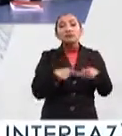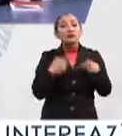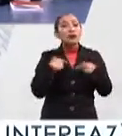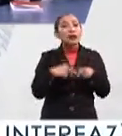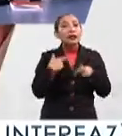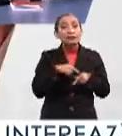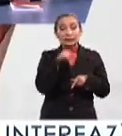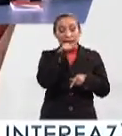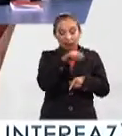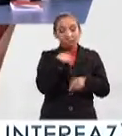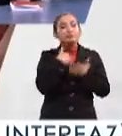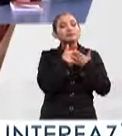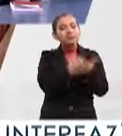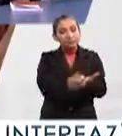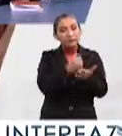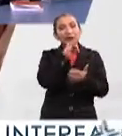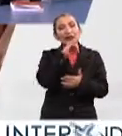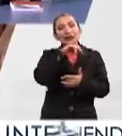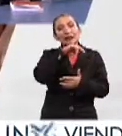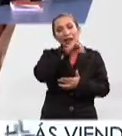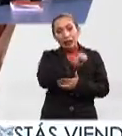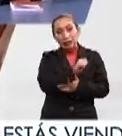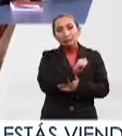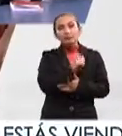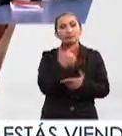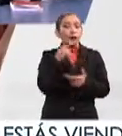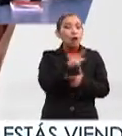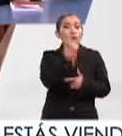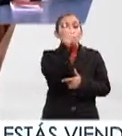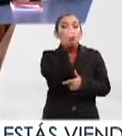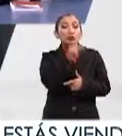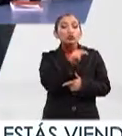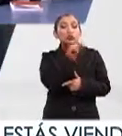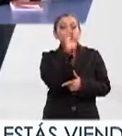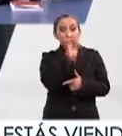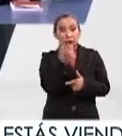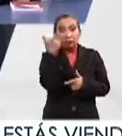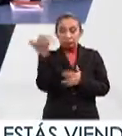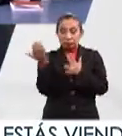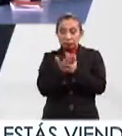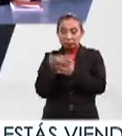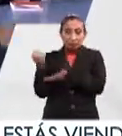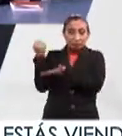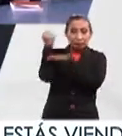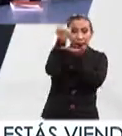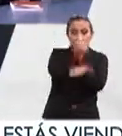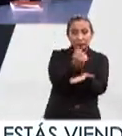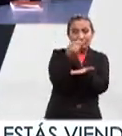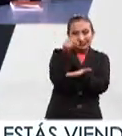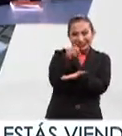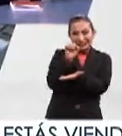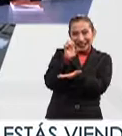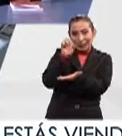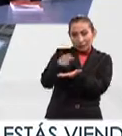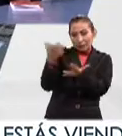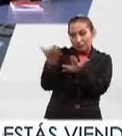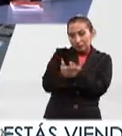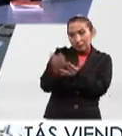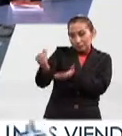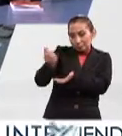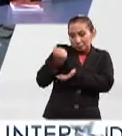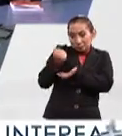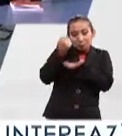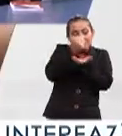personas que son atendidas por el INEA, con el 1% del presupuesto federal de la Secretaría de Educación